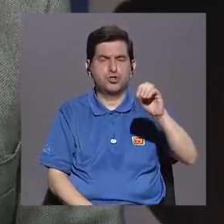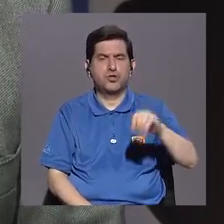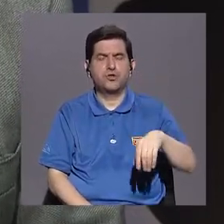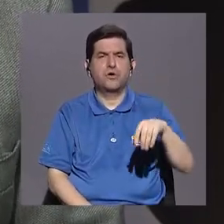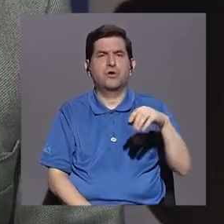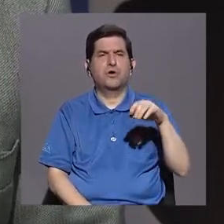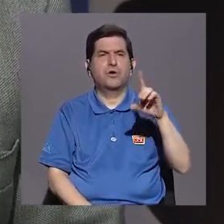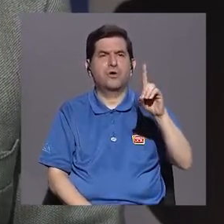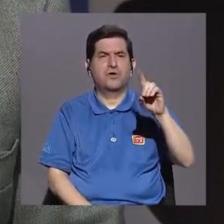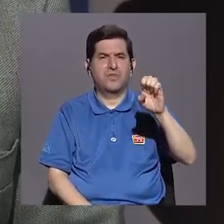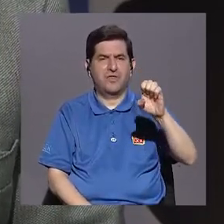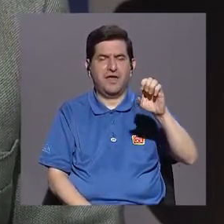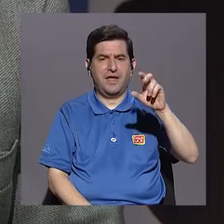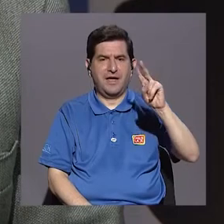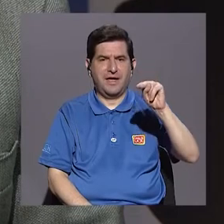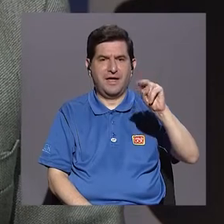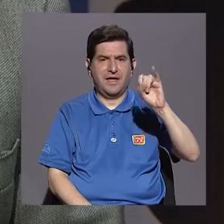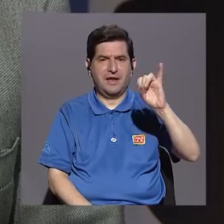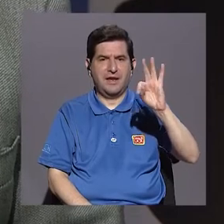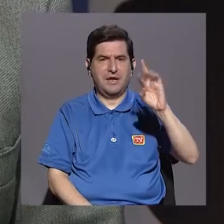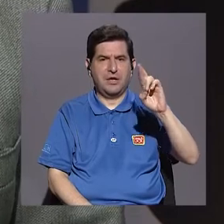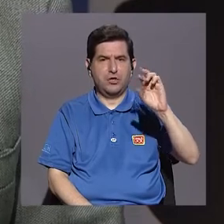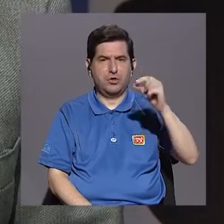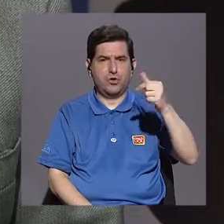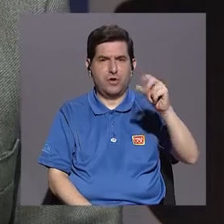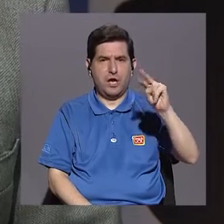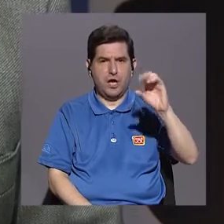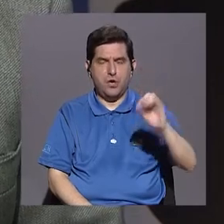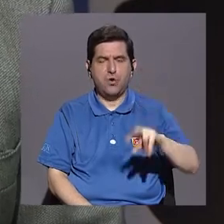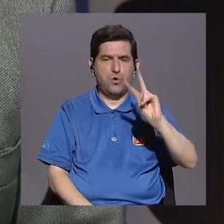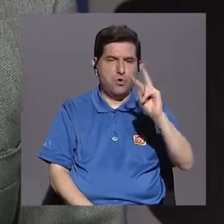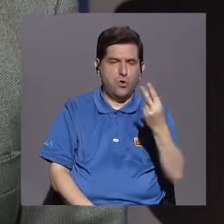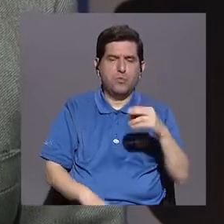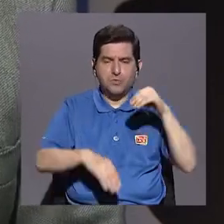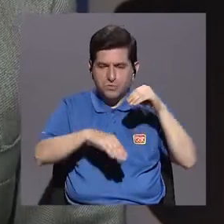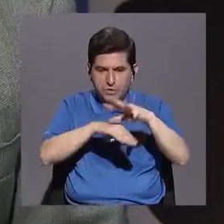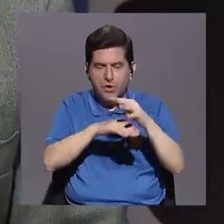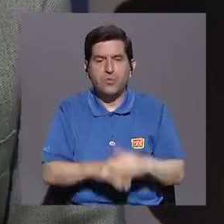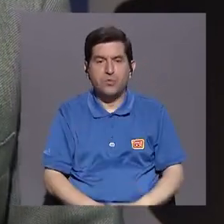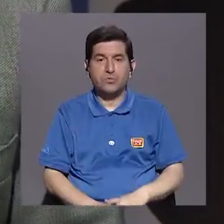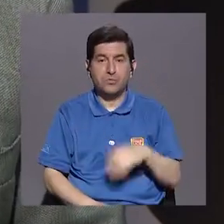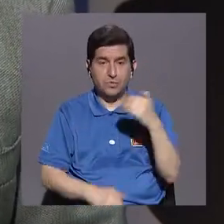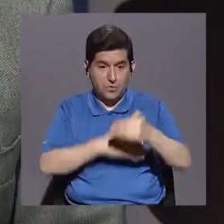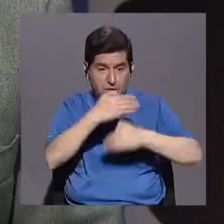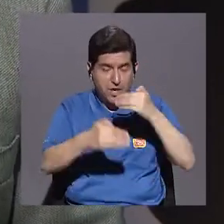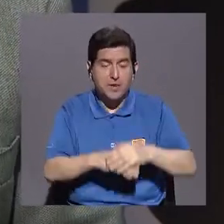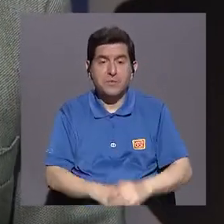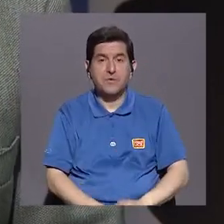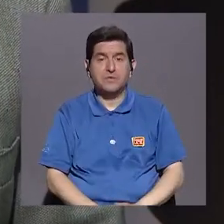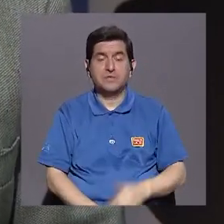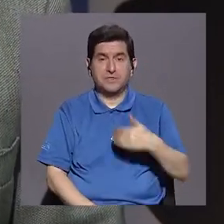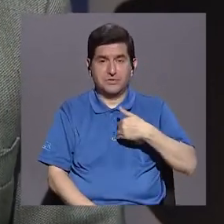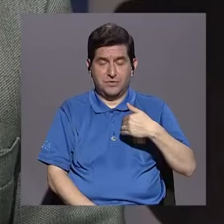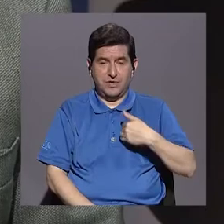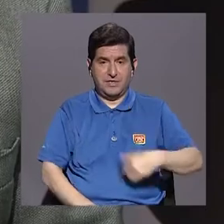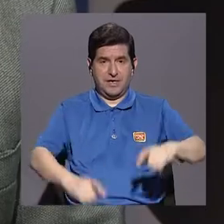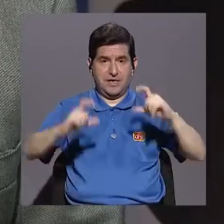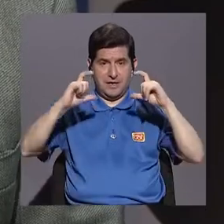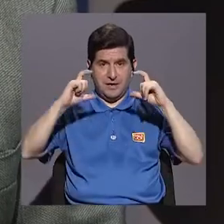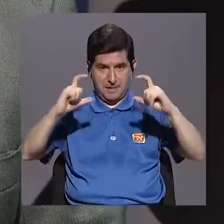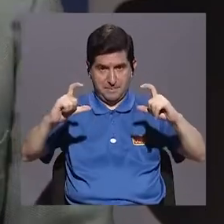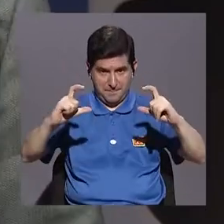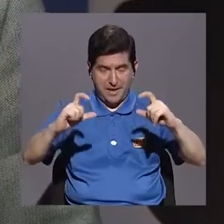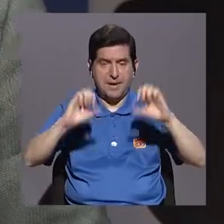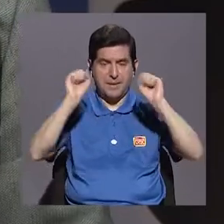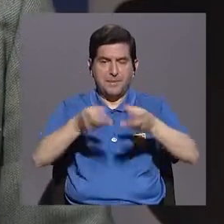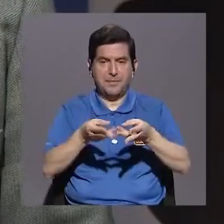perdón como una reacción química secundaria del nitrógeno con los materiales de la pila de combustible para